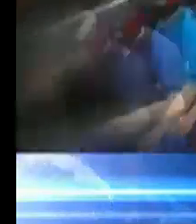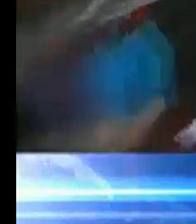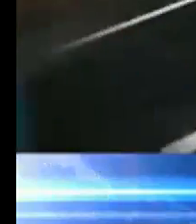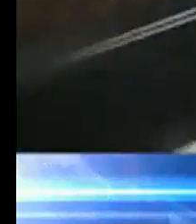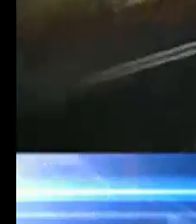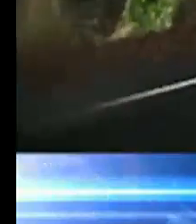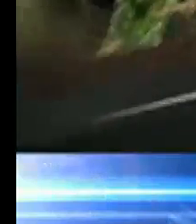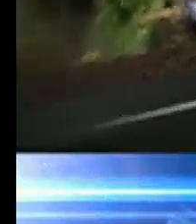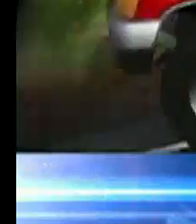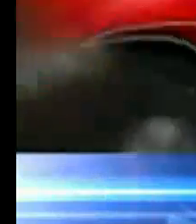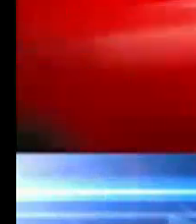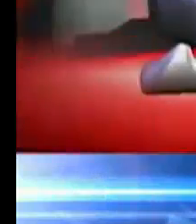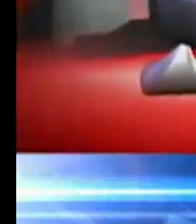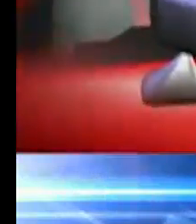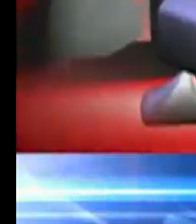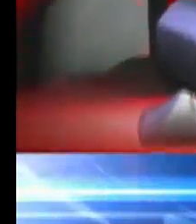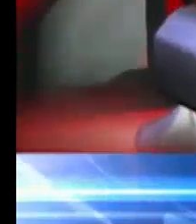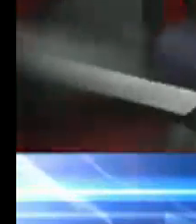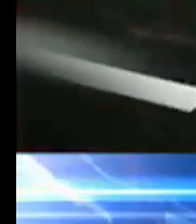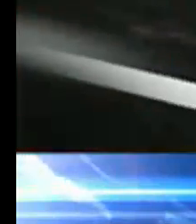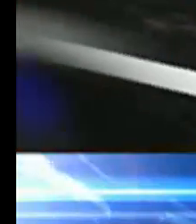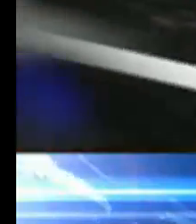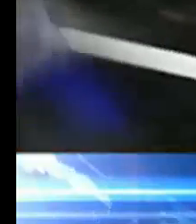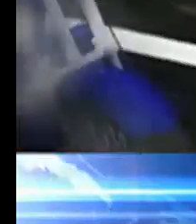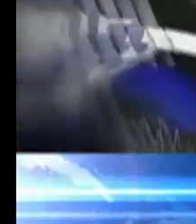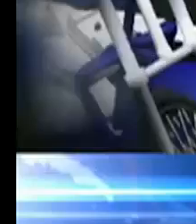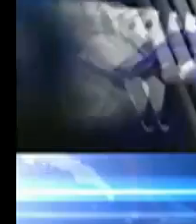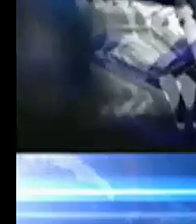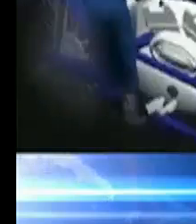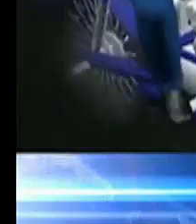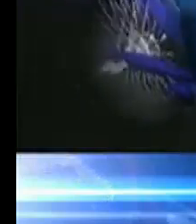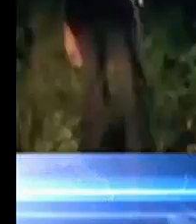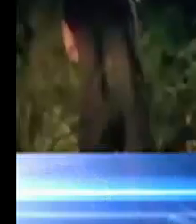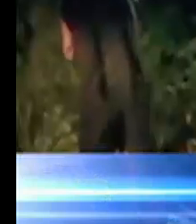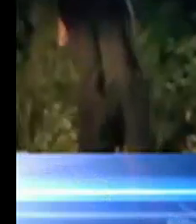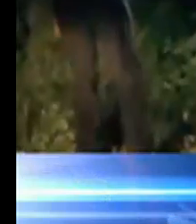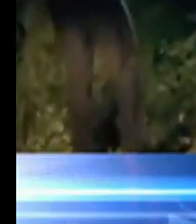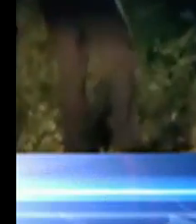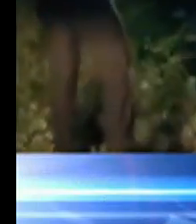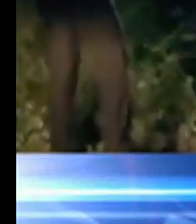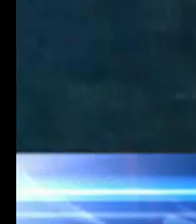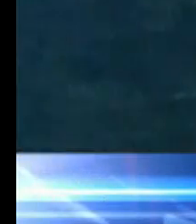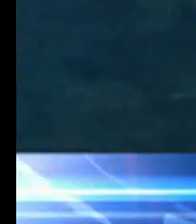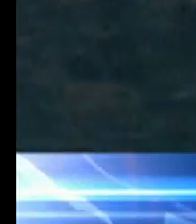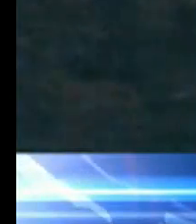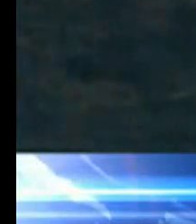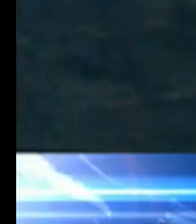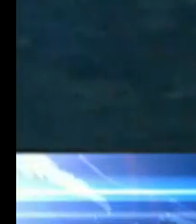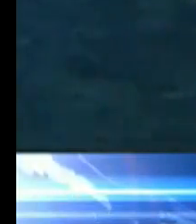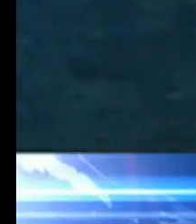víctimas se movilizaban en un vehículo en la vía Flavio Alfaro, El Carmen, en Manabí.